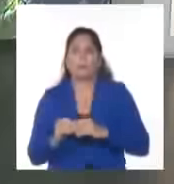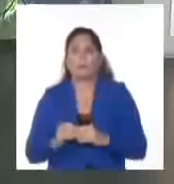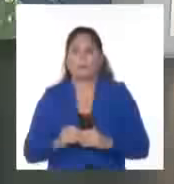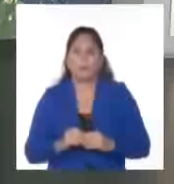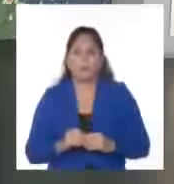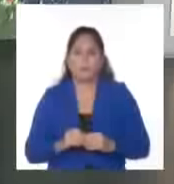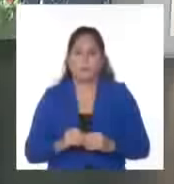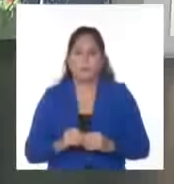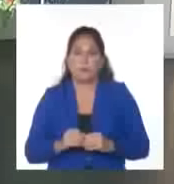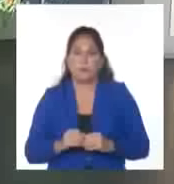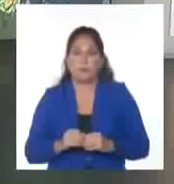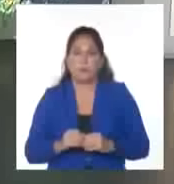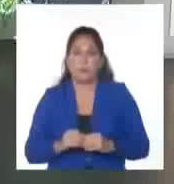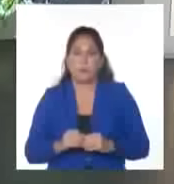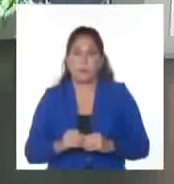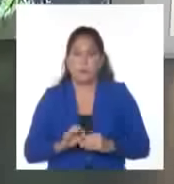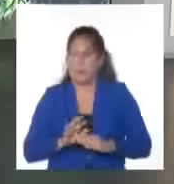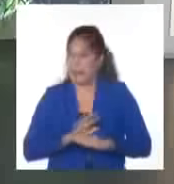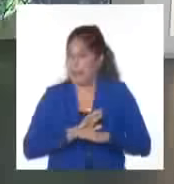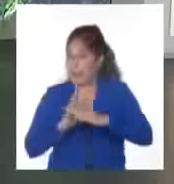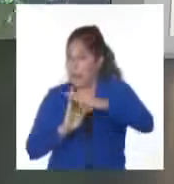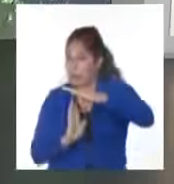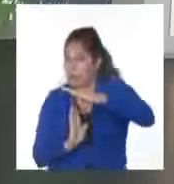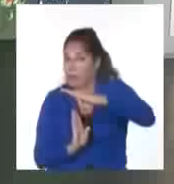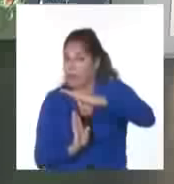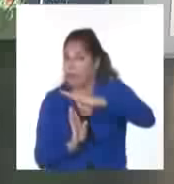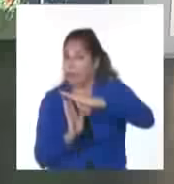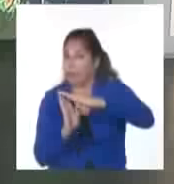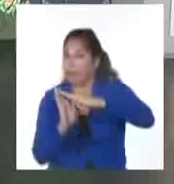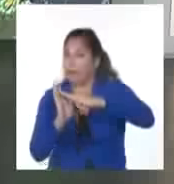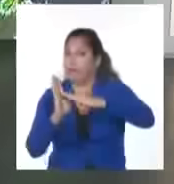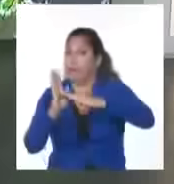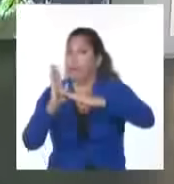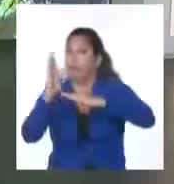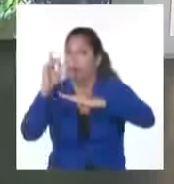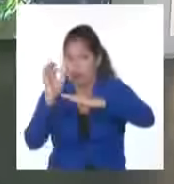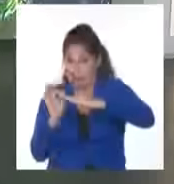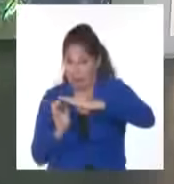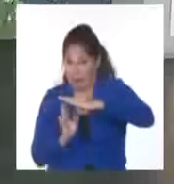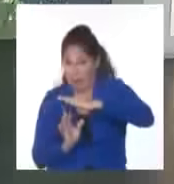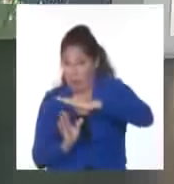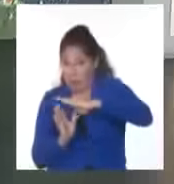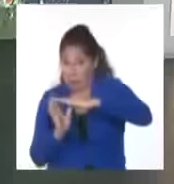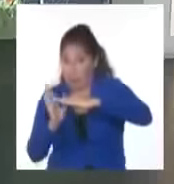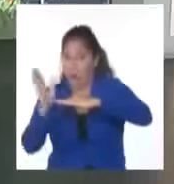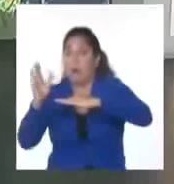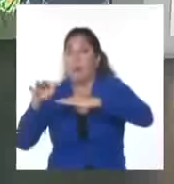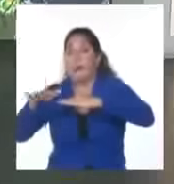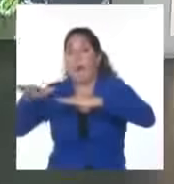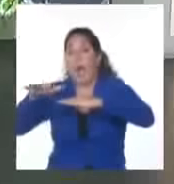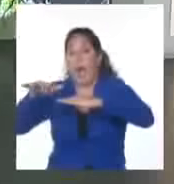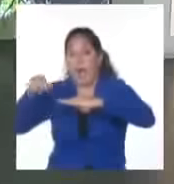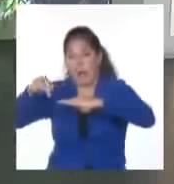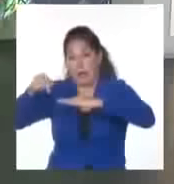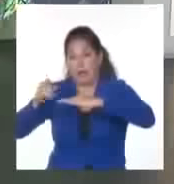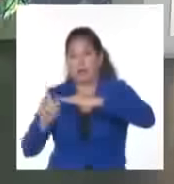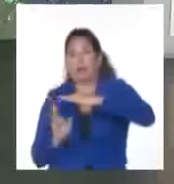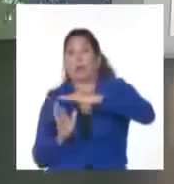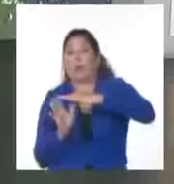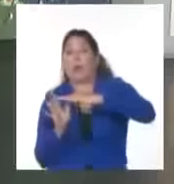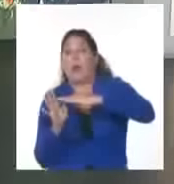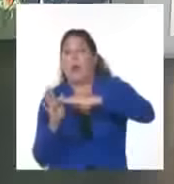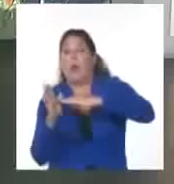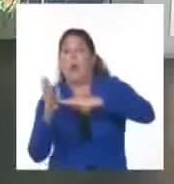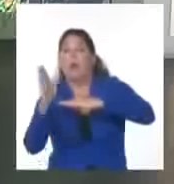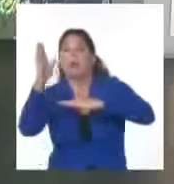noroeste, y cuando pase el extremo ya nordeste, aquí en el mar posiblemente de la península de Yucatán, irá más